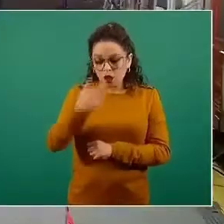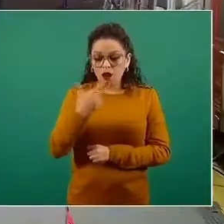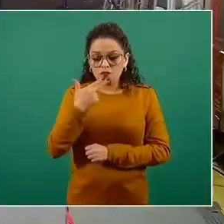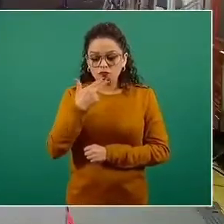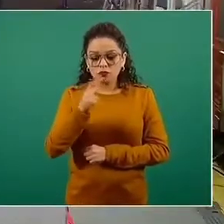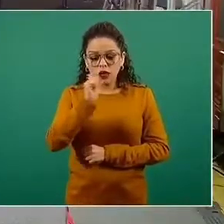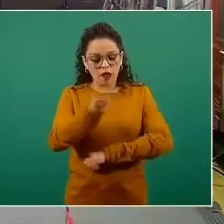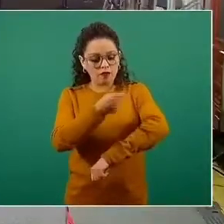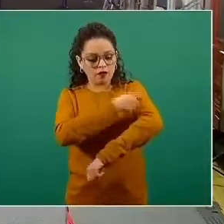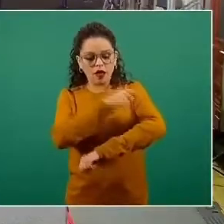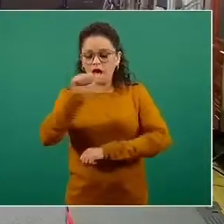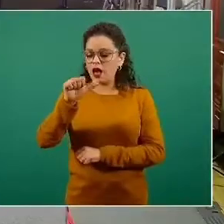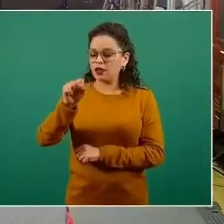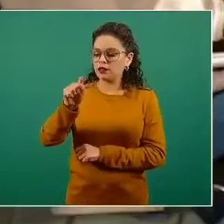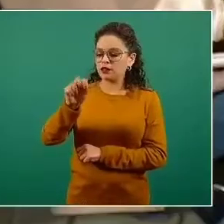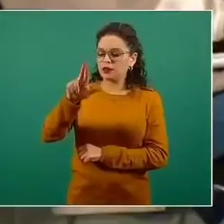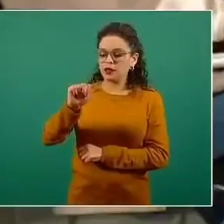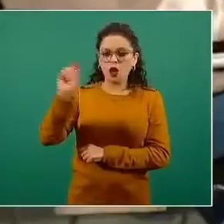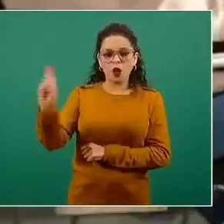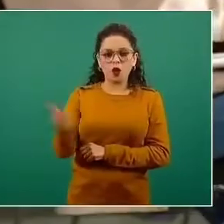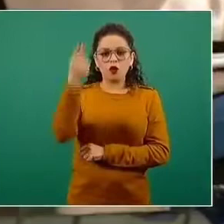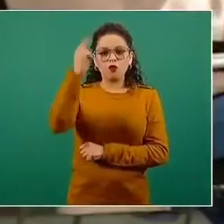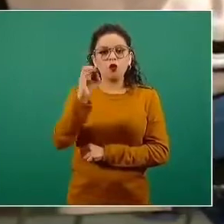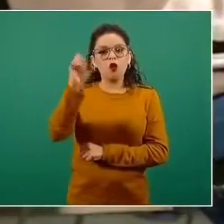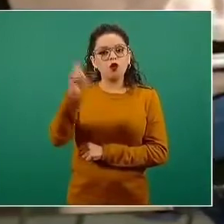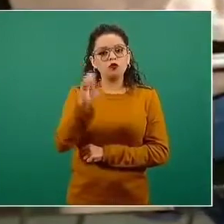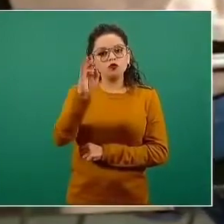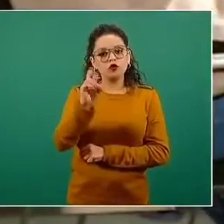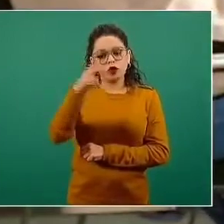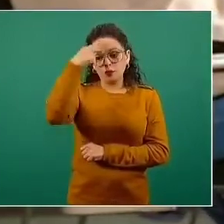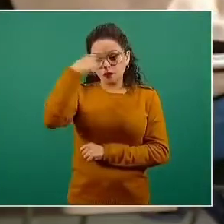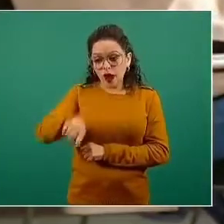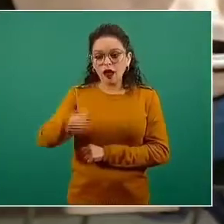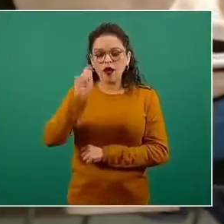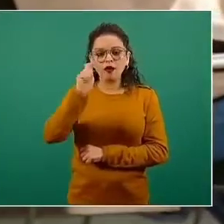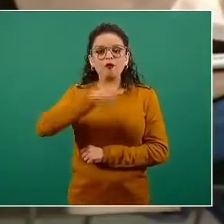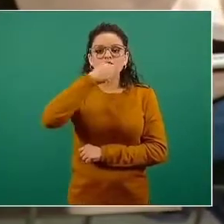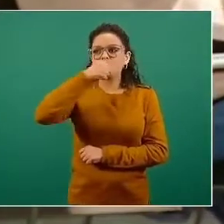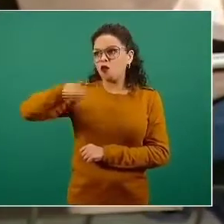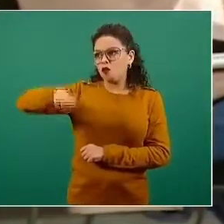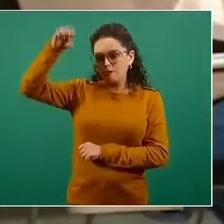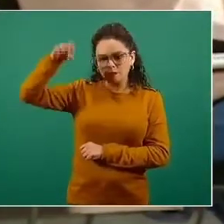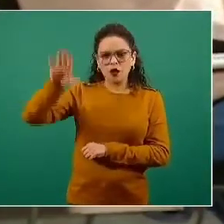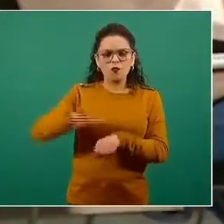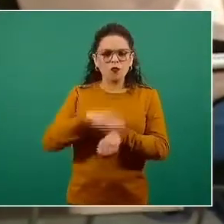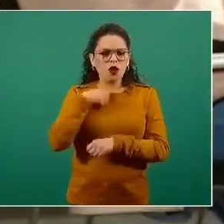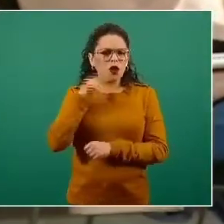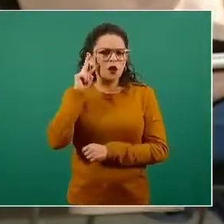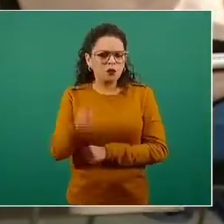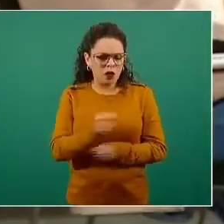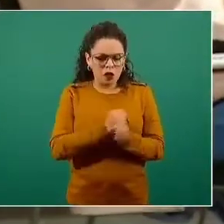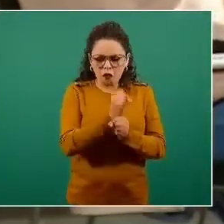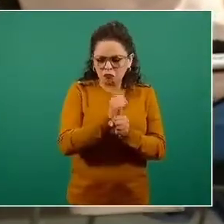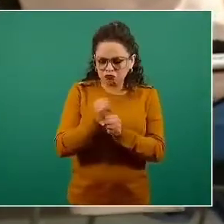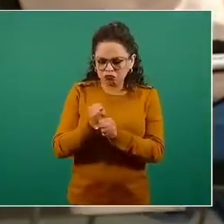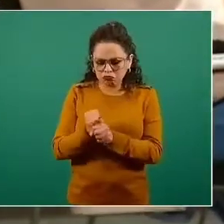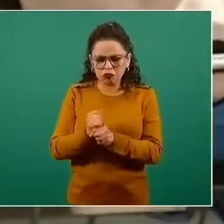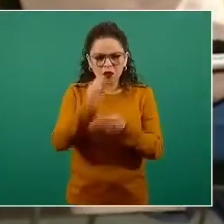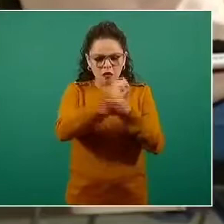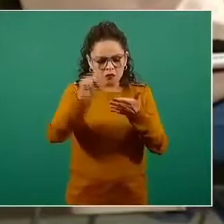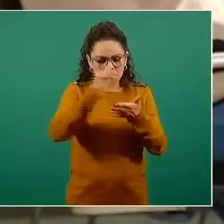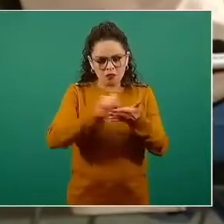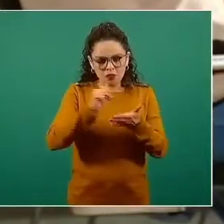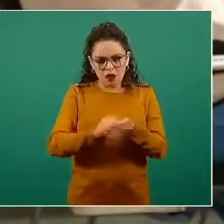de Astra y la Universidad de Oxford para los adultos mayores? Leía también en una investigación de un artículo que se